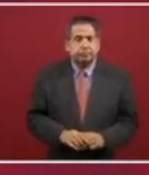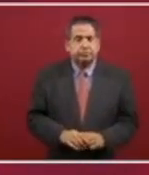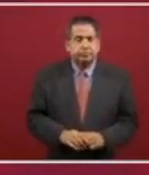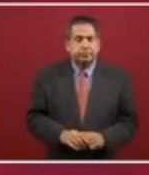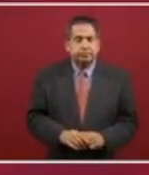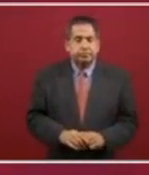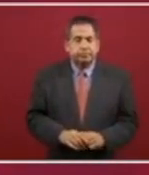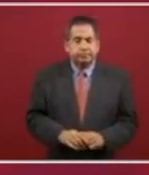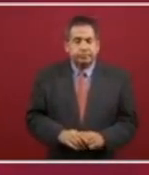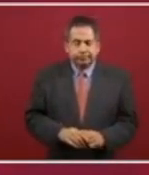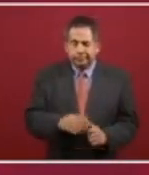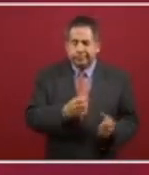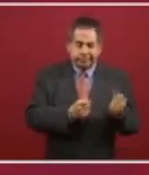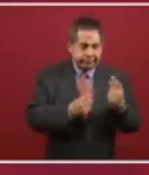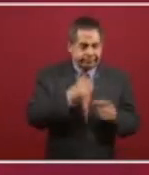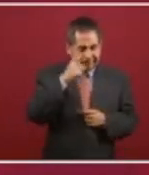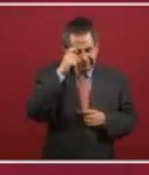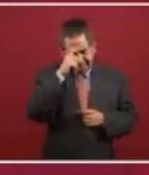Cuesta trabajo